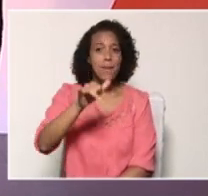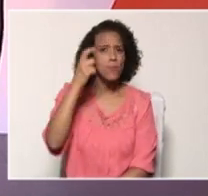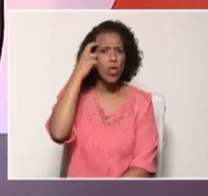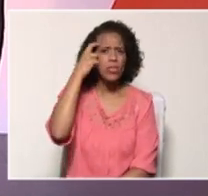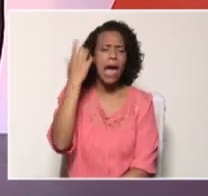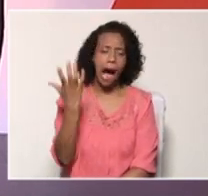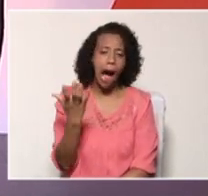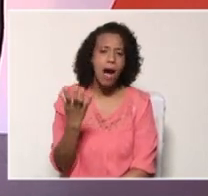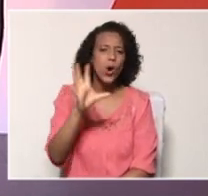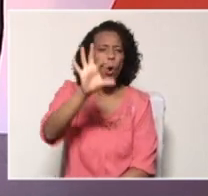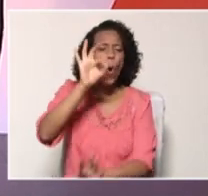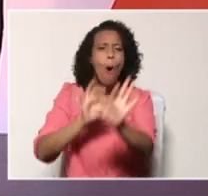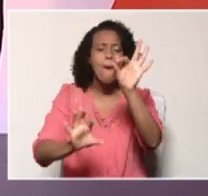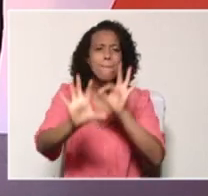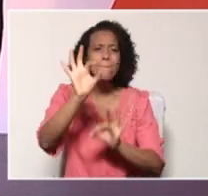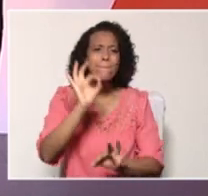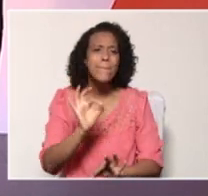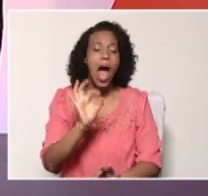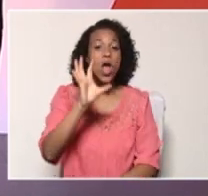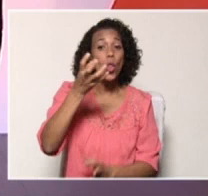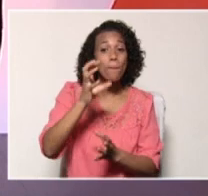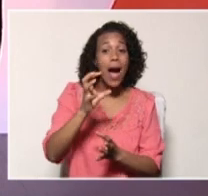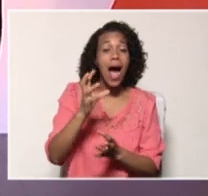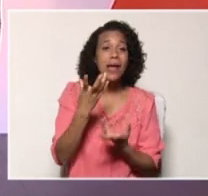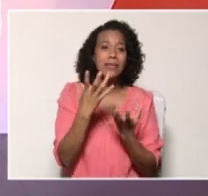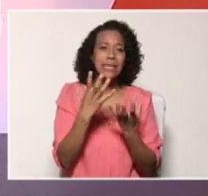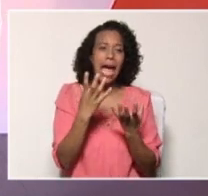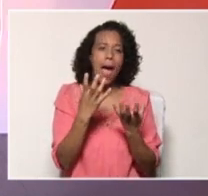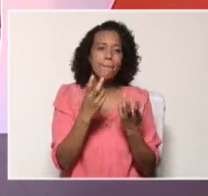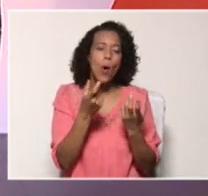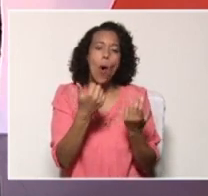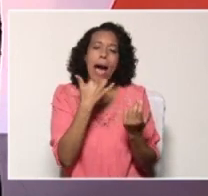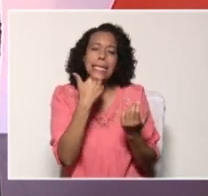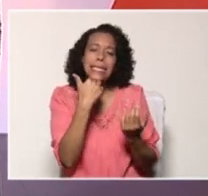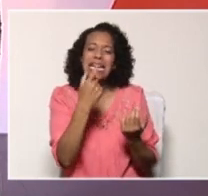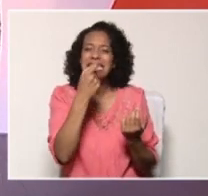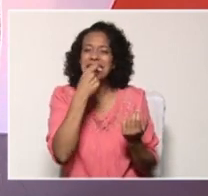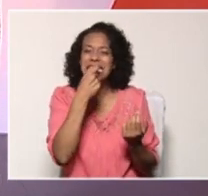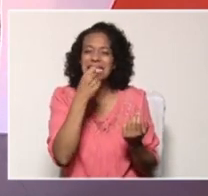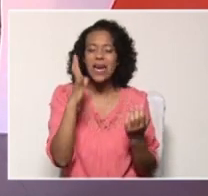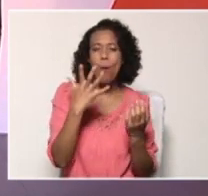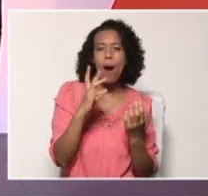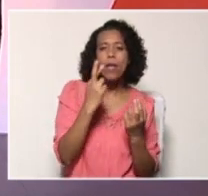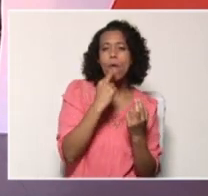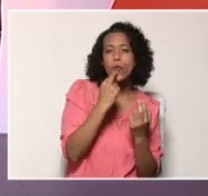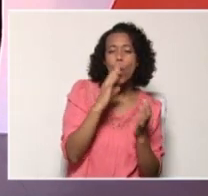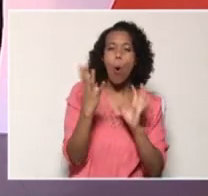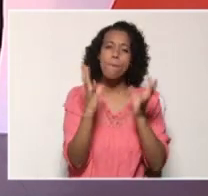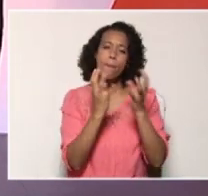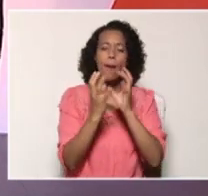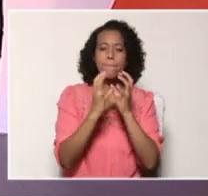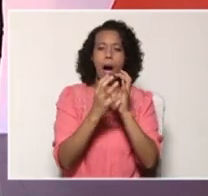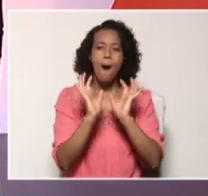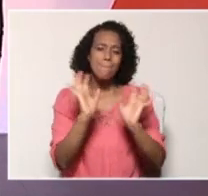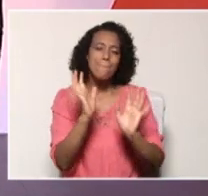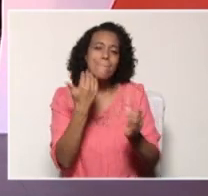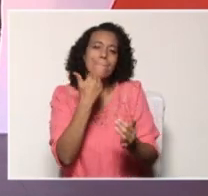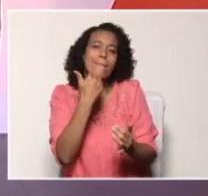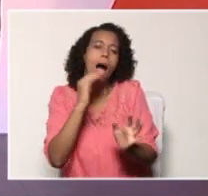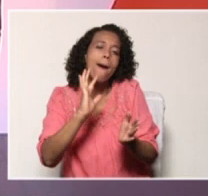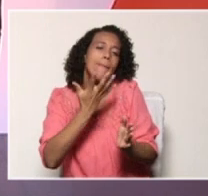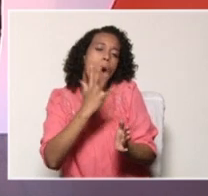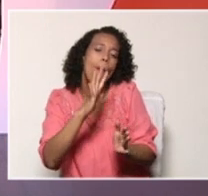día, voy a comprar unos tomates que estén muy maduros para el día que voy a utilizar y unos que de pronto estén pintones